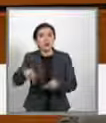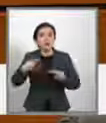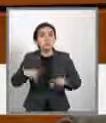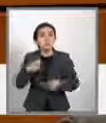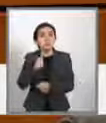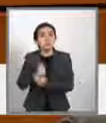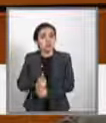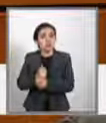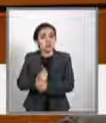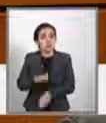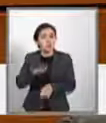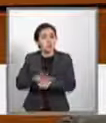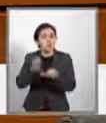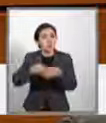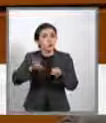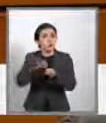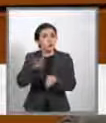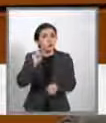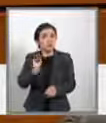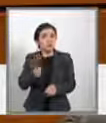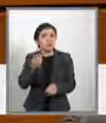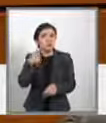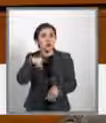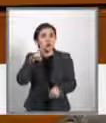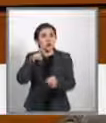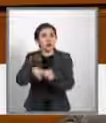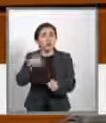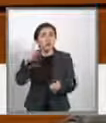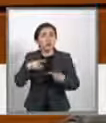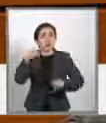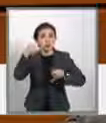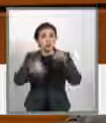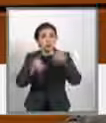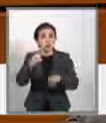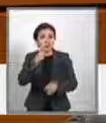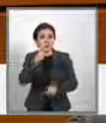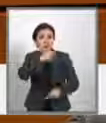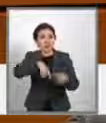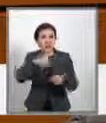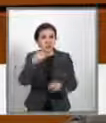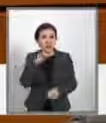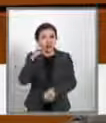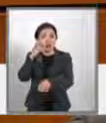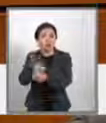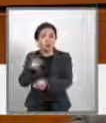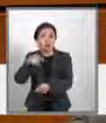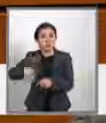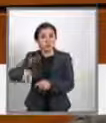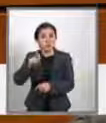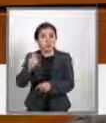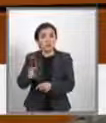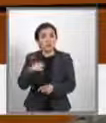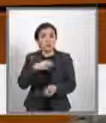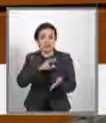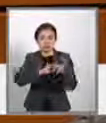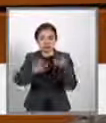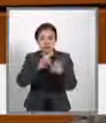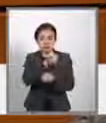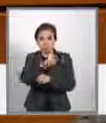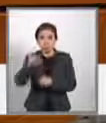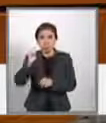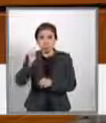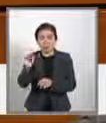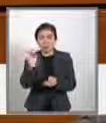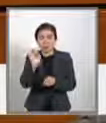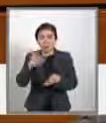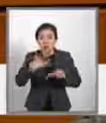en particular sobre la intervención del Ministerio Público en la reparación integral del daño. Cito textualmente: en